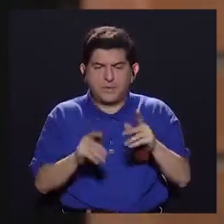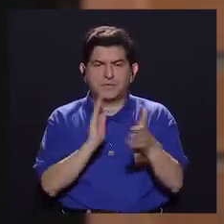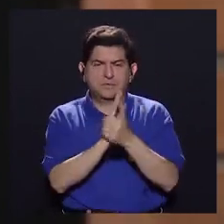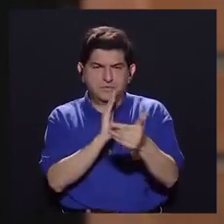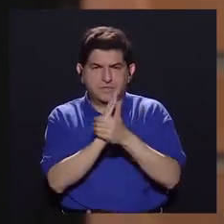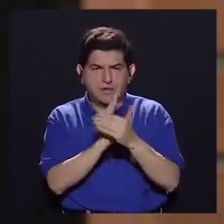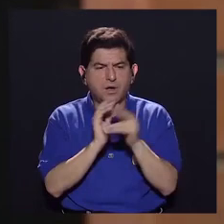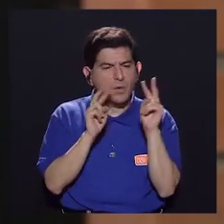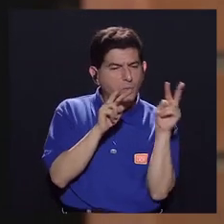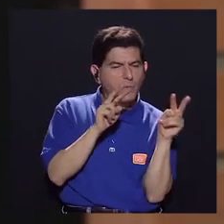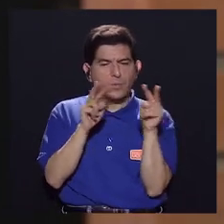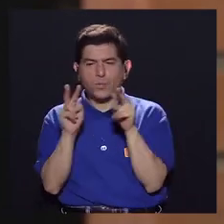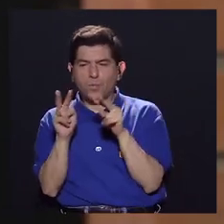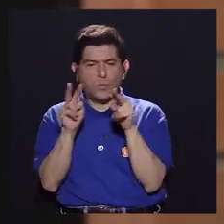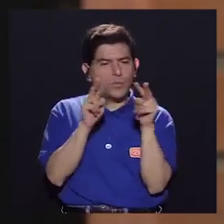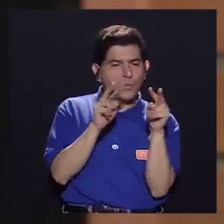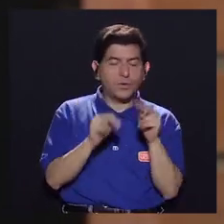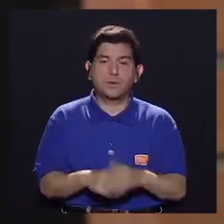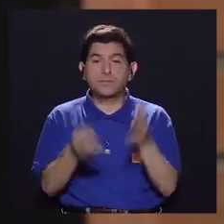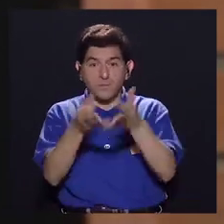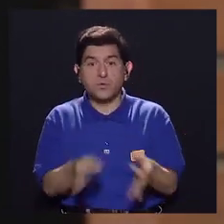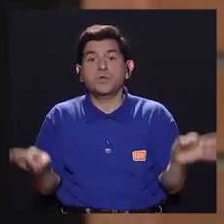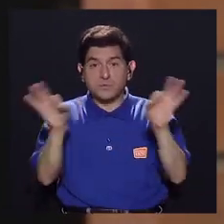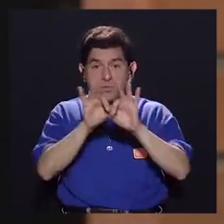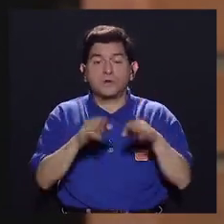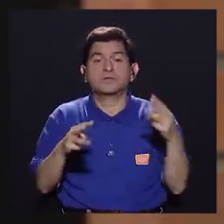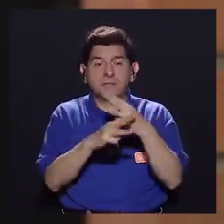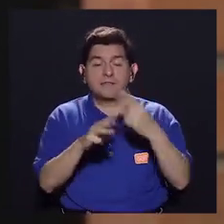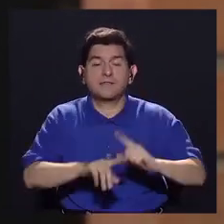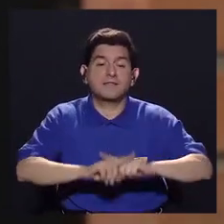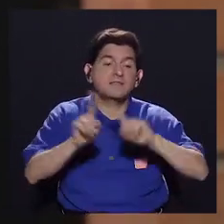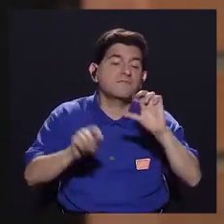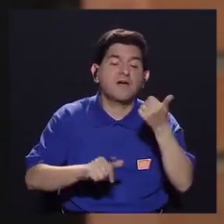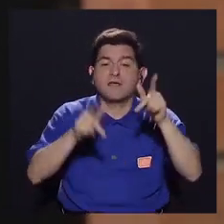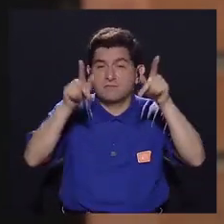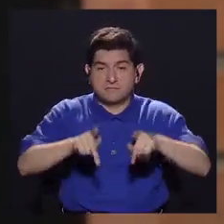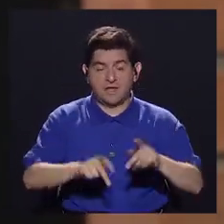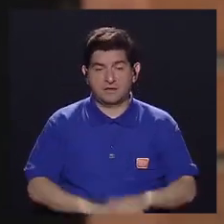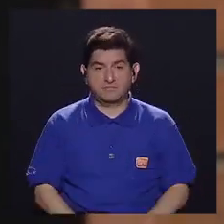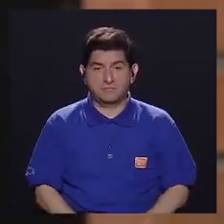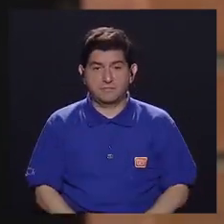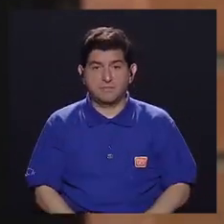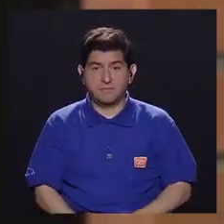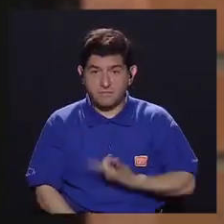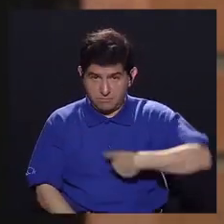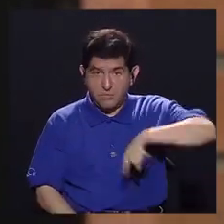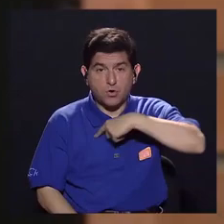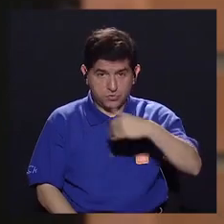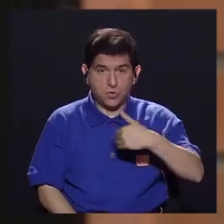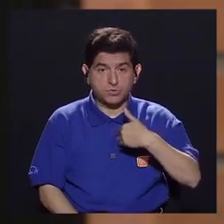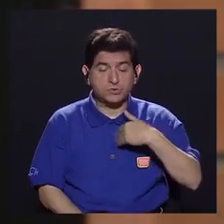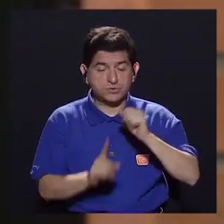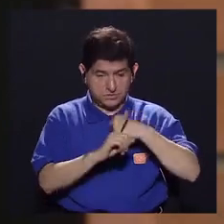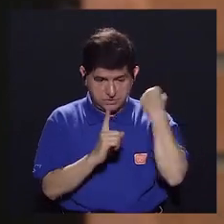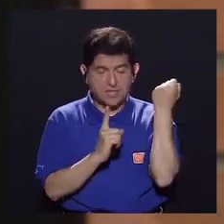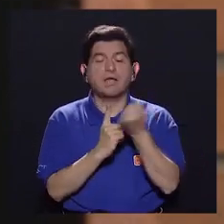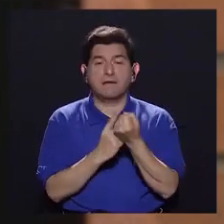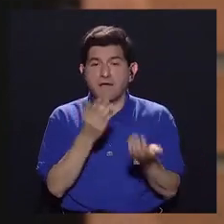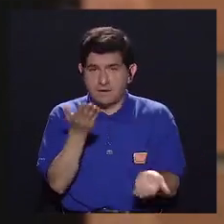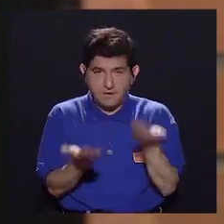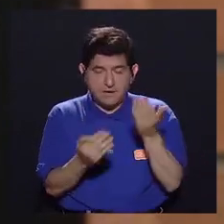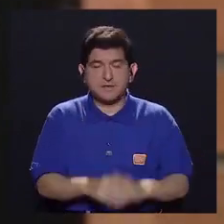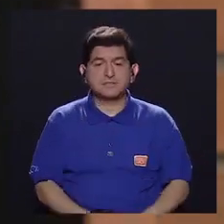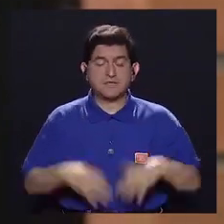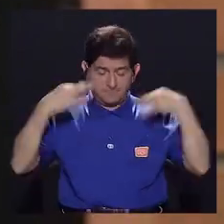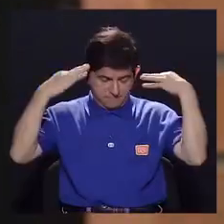tienen una capacidad de observación que es fundamental en matemática, distinta a otras. Es decir, sí tenemos algunas condiciones,